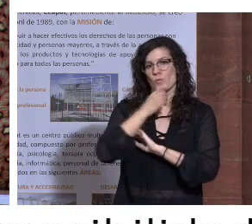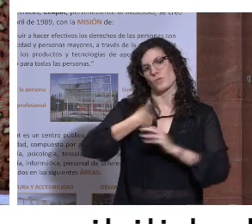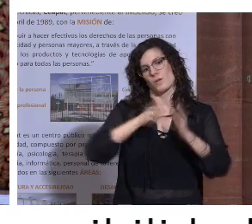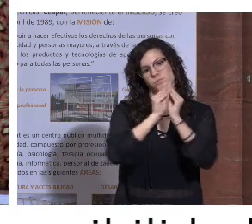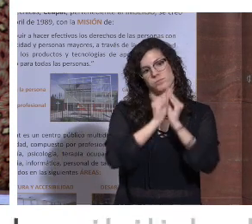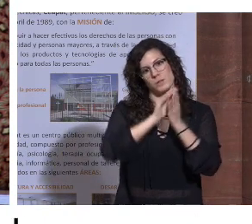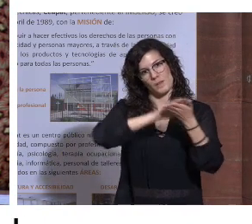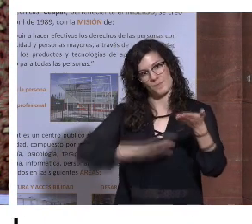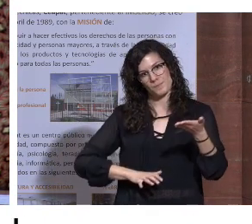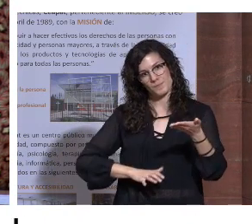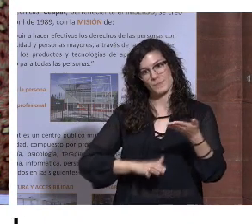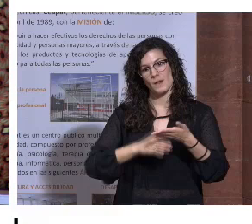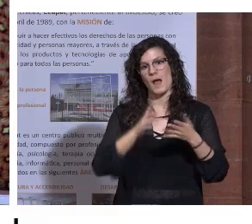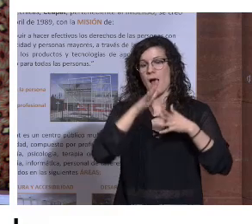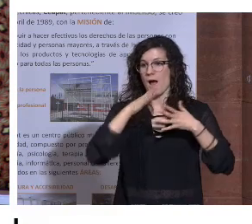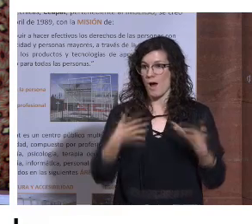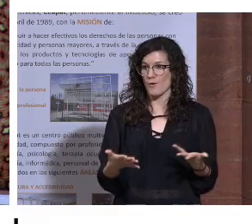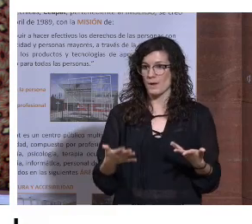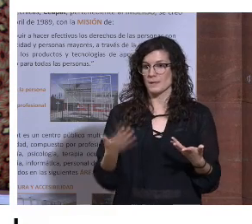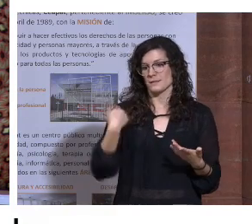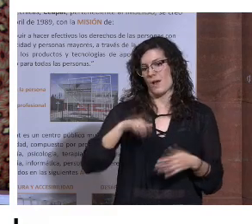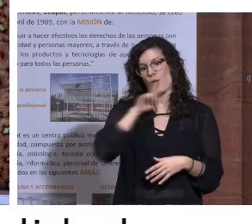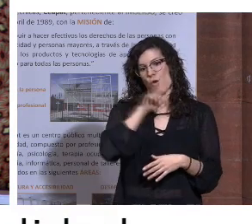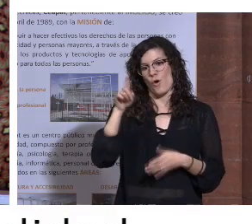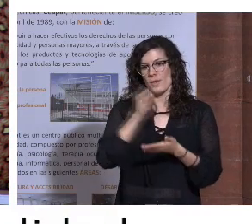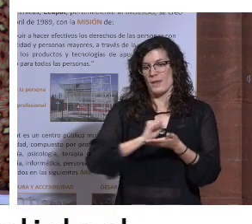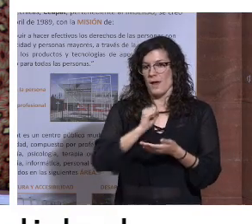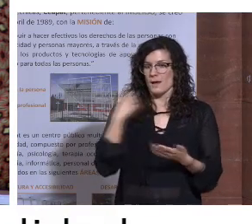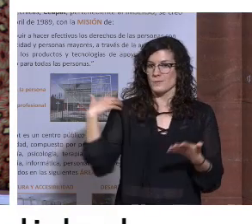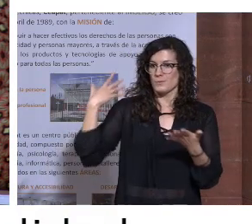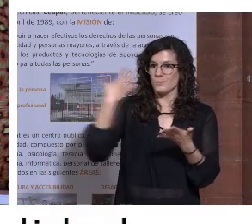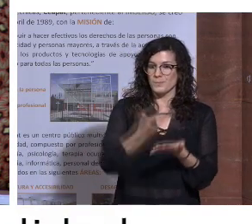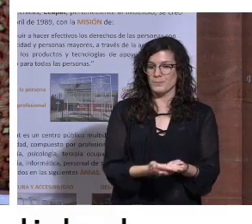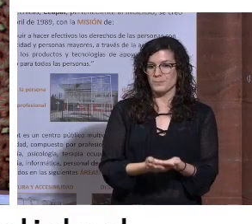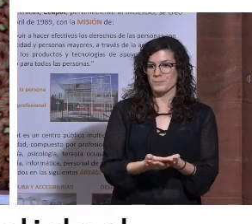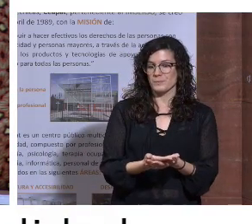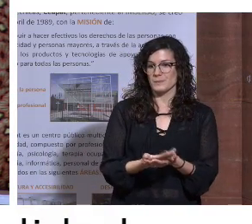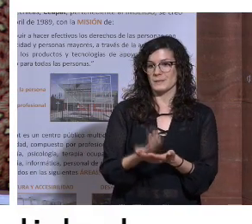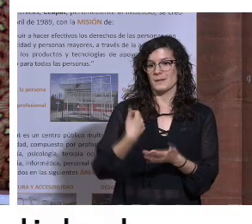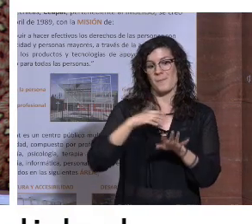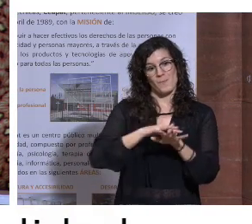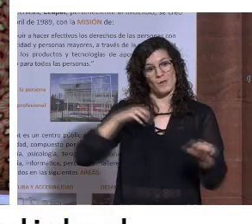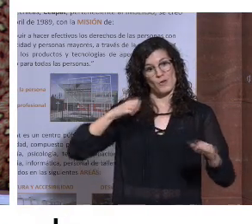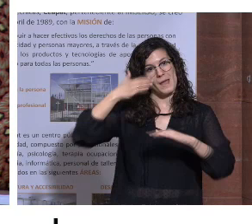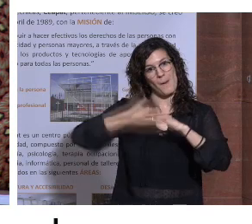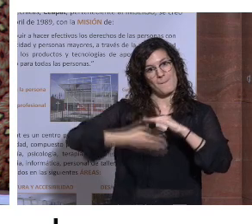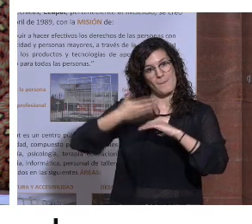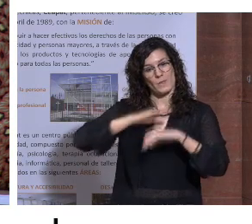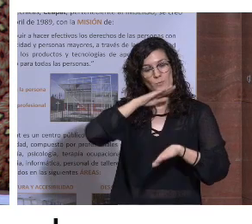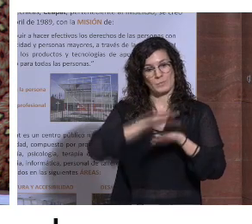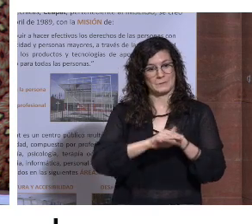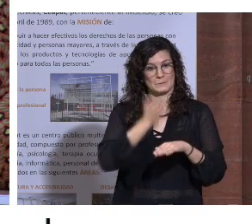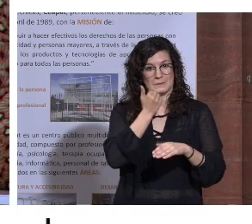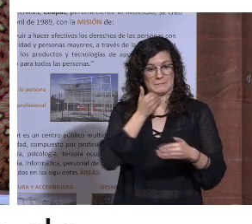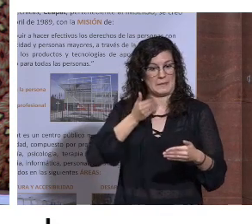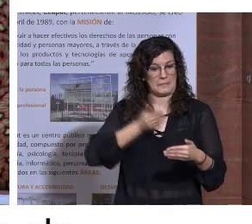bueno, en la actualidad, después de 11 años y a punto de finalizar la mayoría de los plazos de cumplimiento del decreto, creo